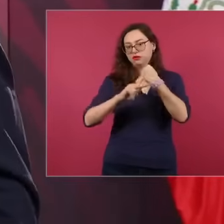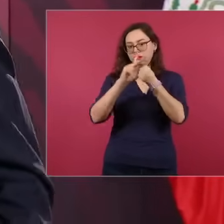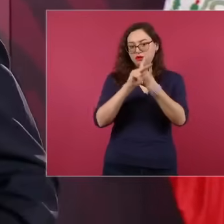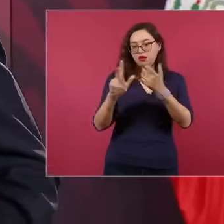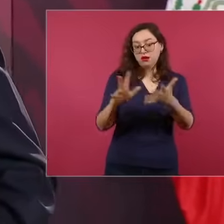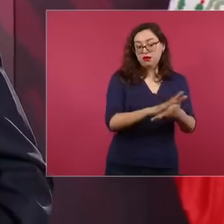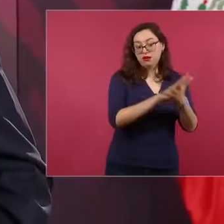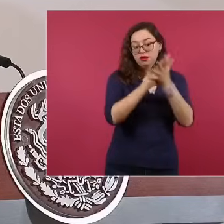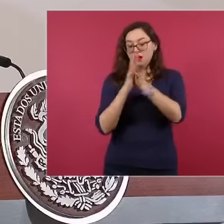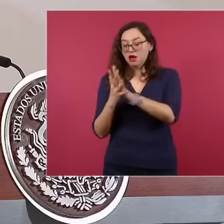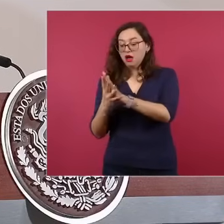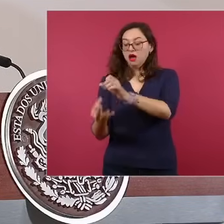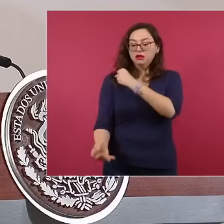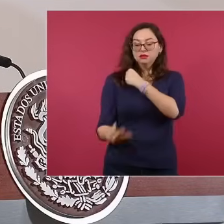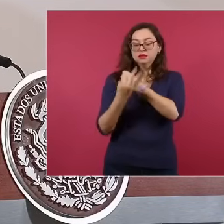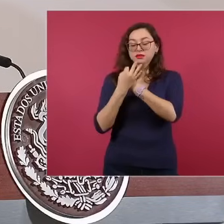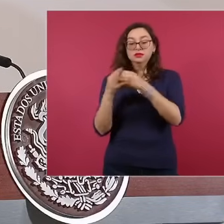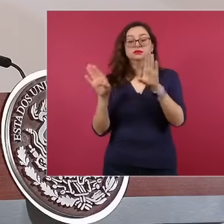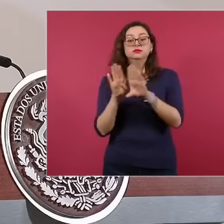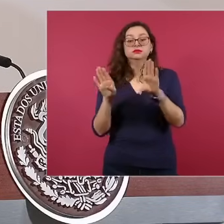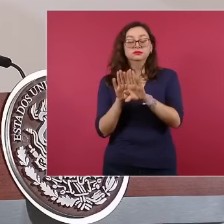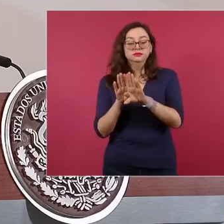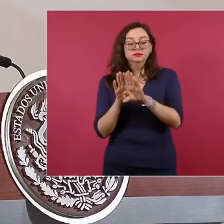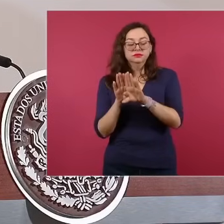es su honestidad.